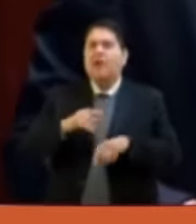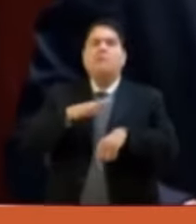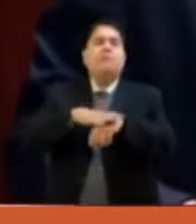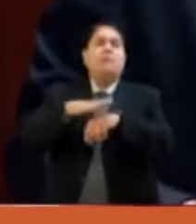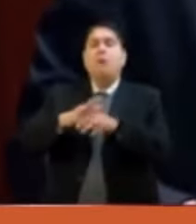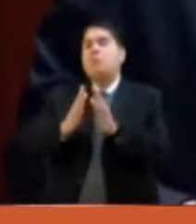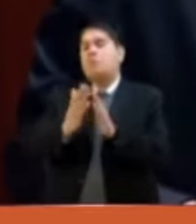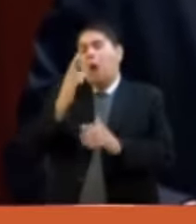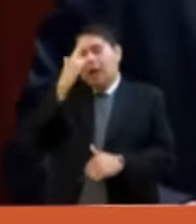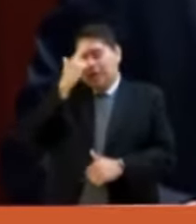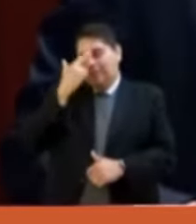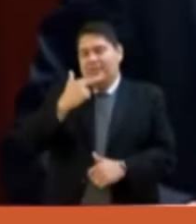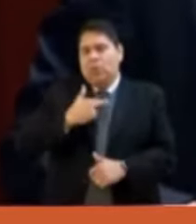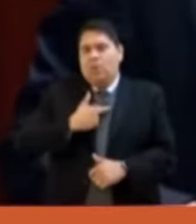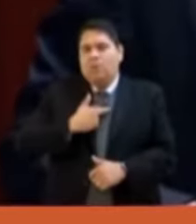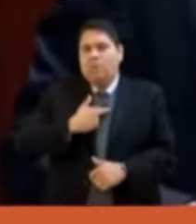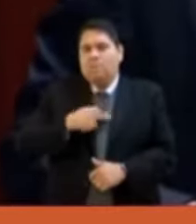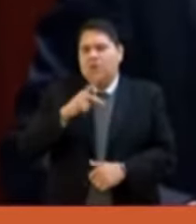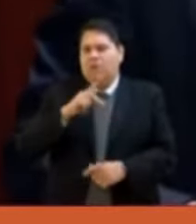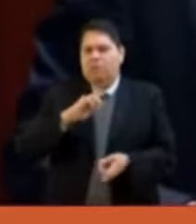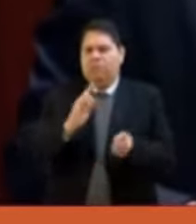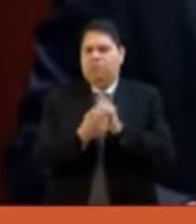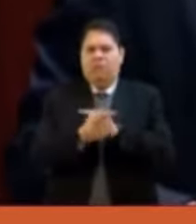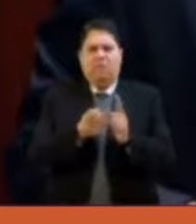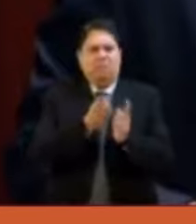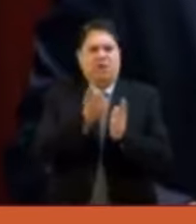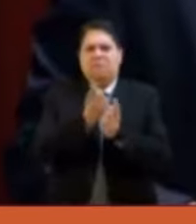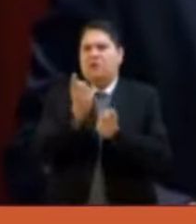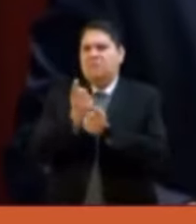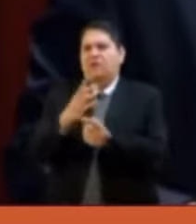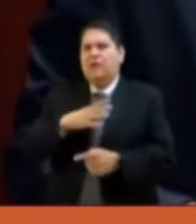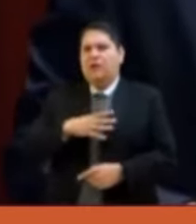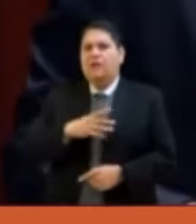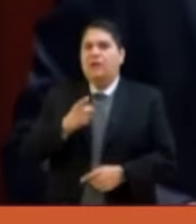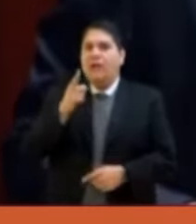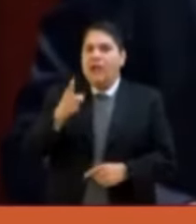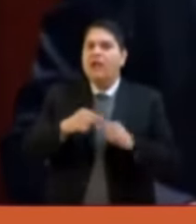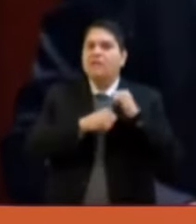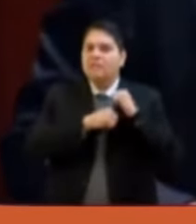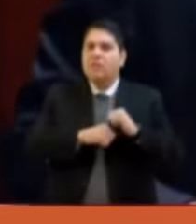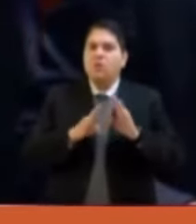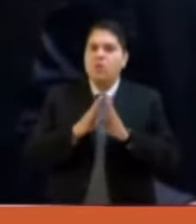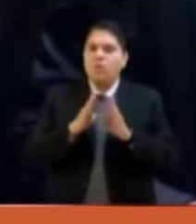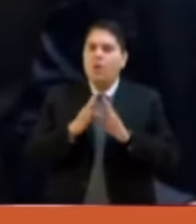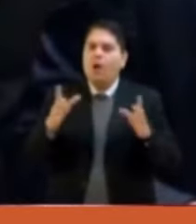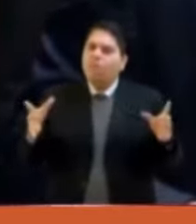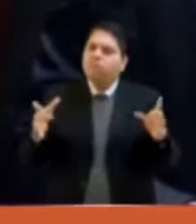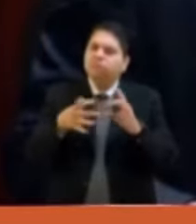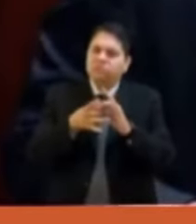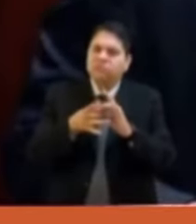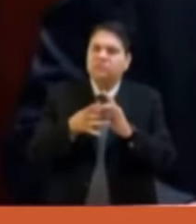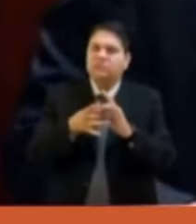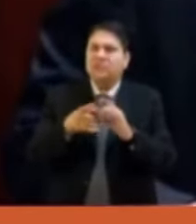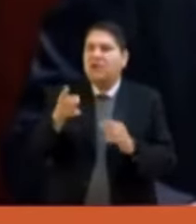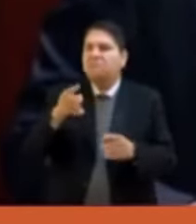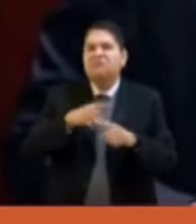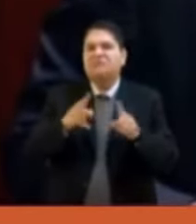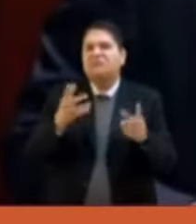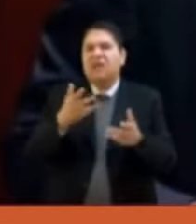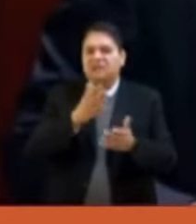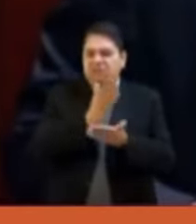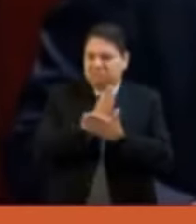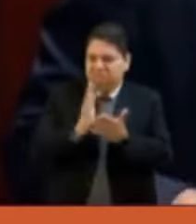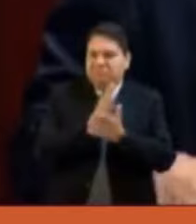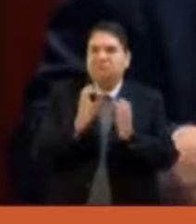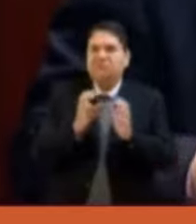cuando todos los días insulta y descalifica le tocaría a él ser el constructor de la unidad y no el conflicto le tocaría